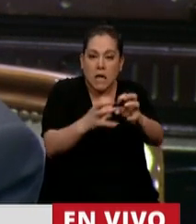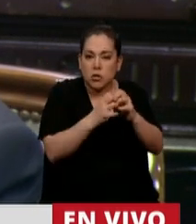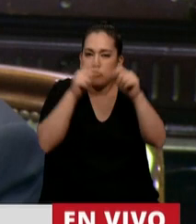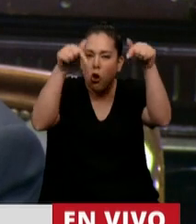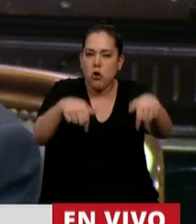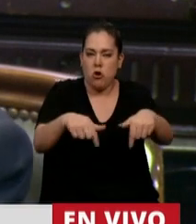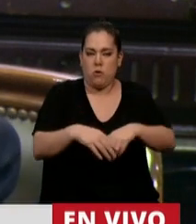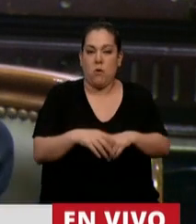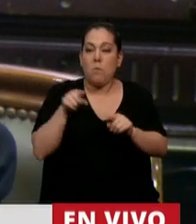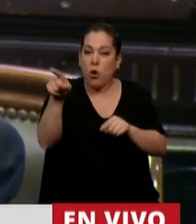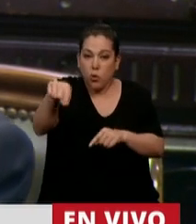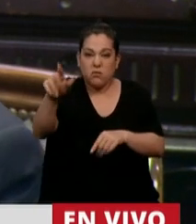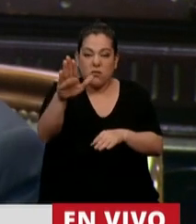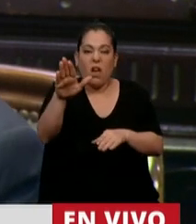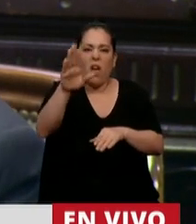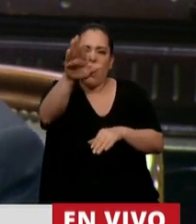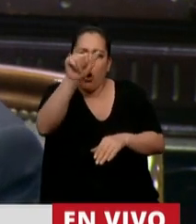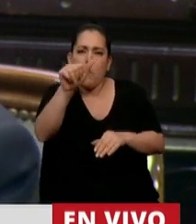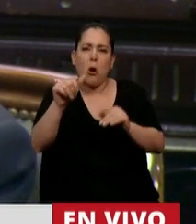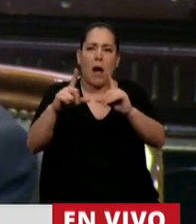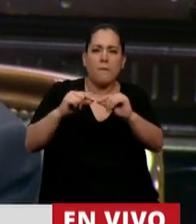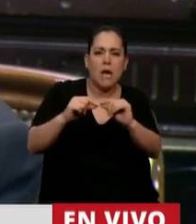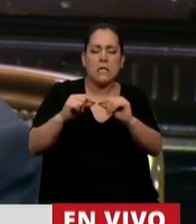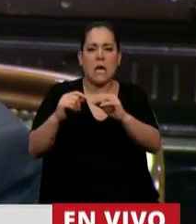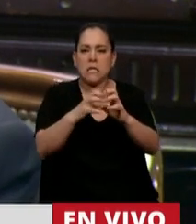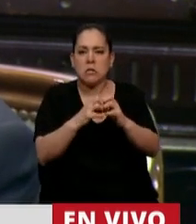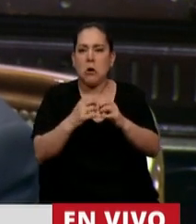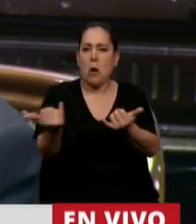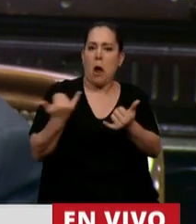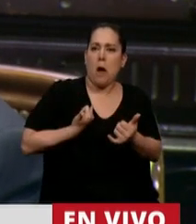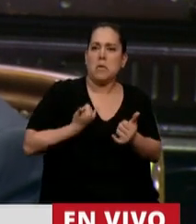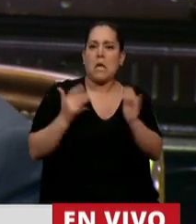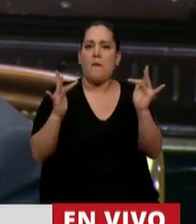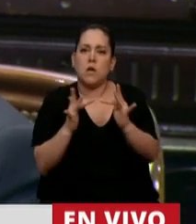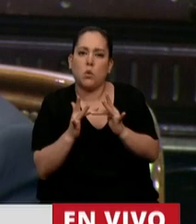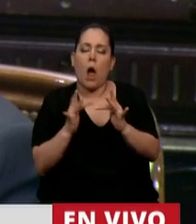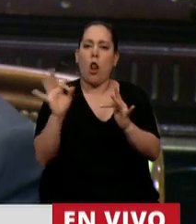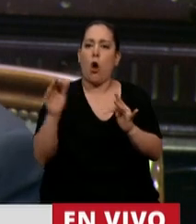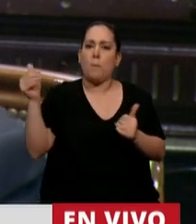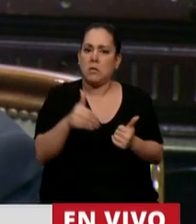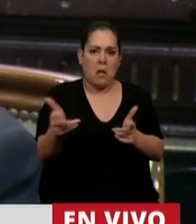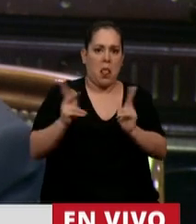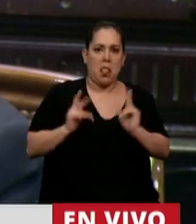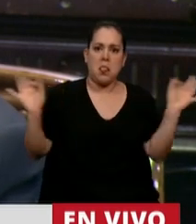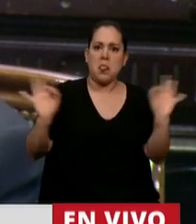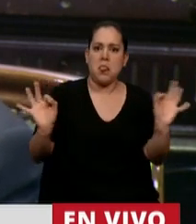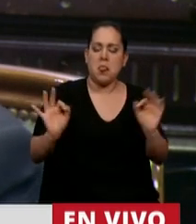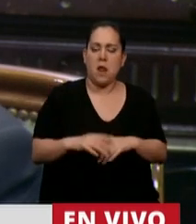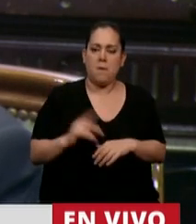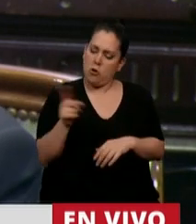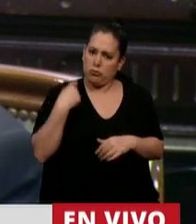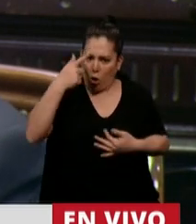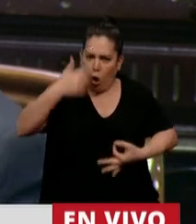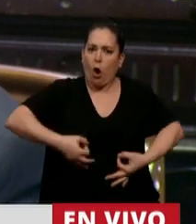convocó en ningún lugar expresaba o refería que fuera una sesión telemática o virtual. Y vinimos con esa convicción, con